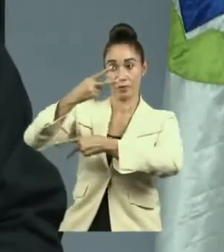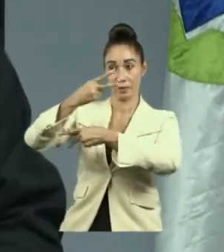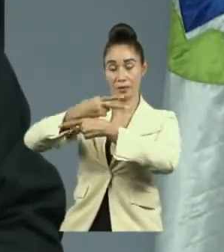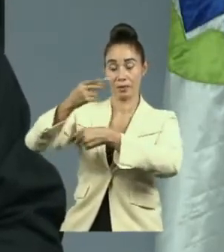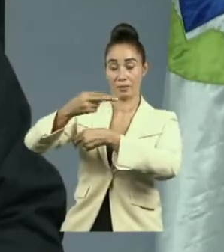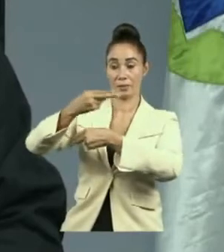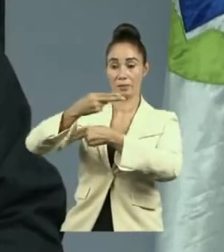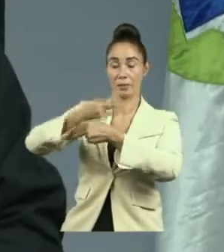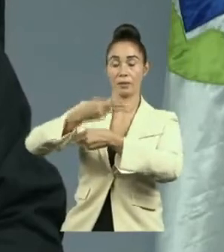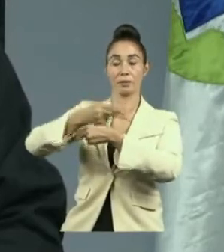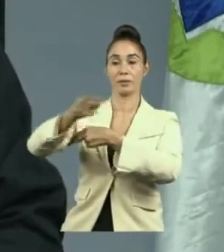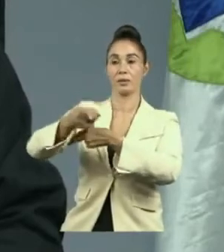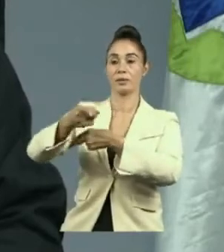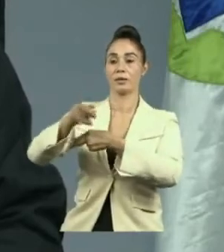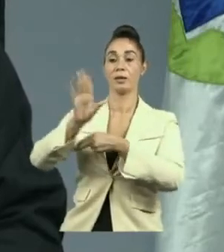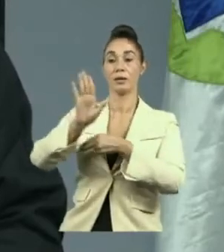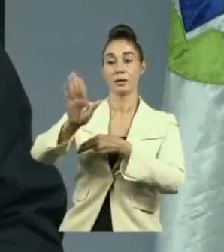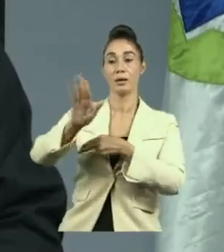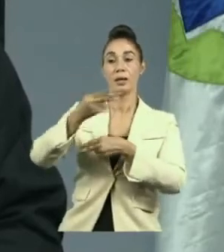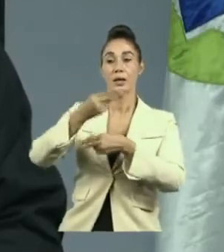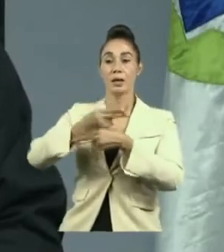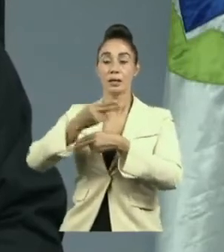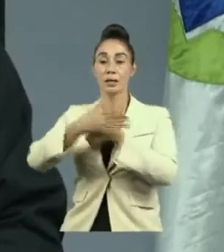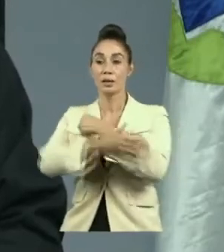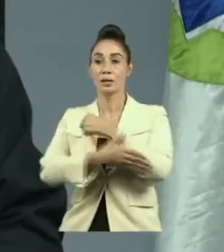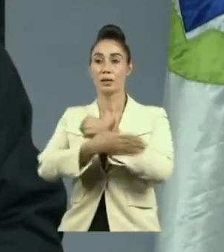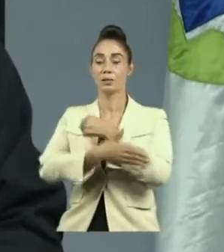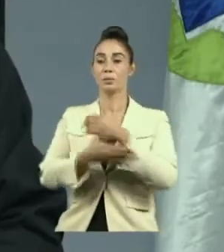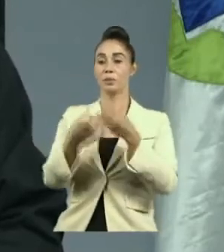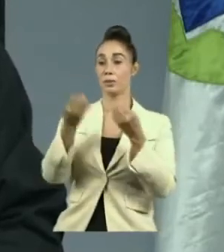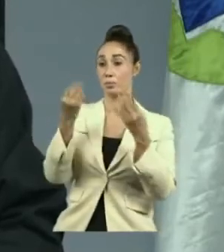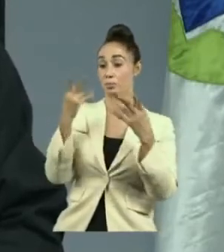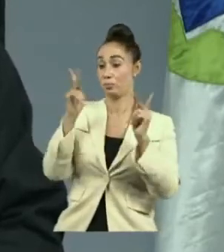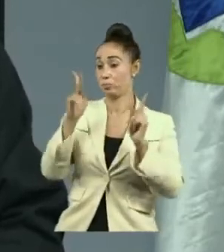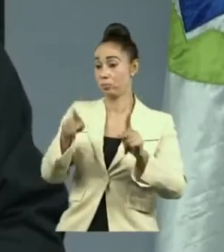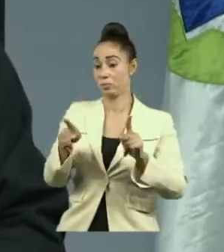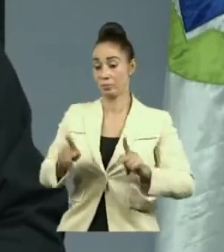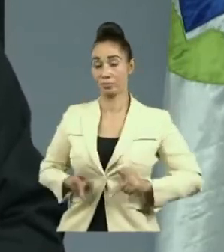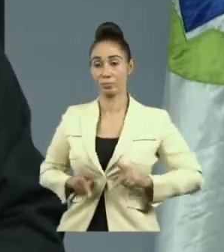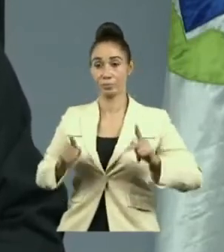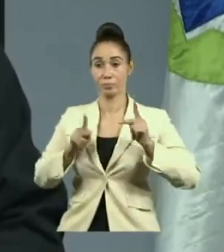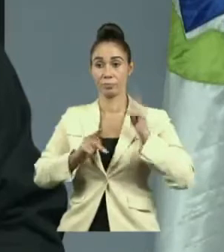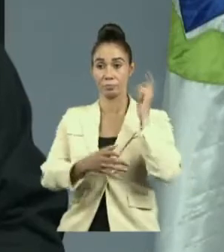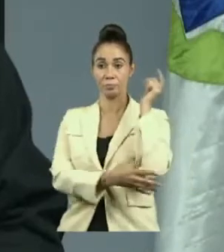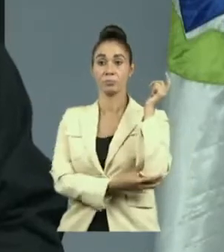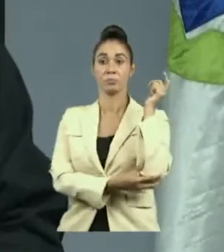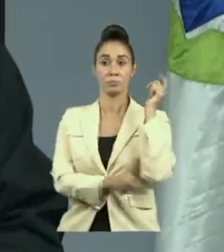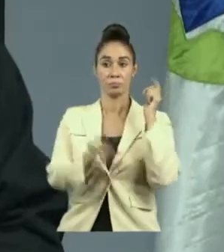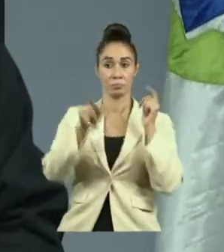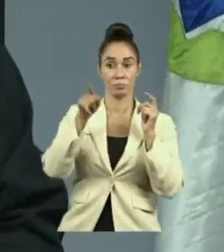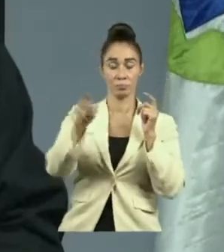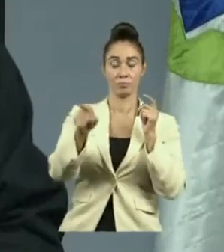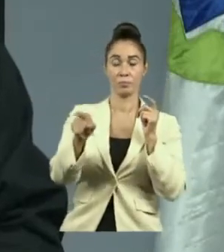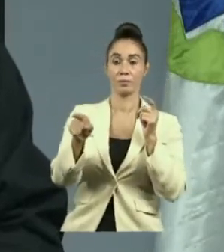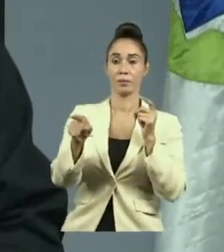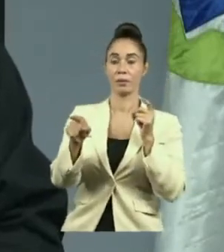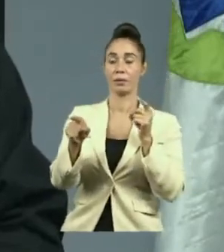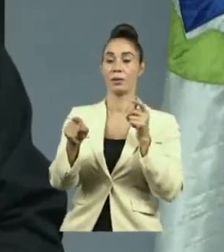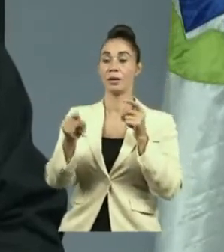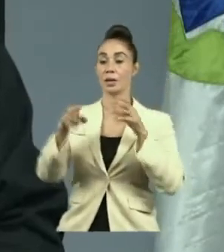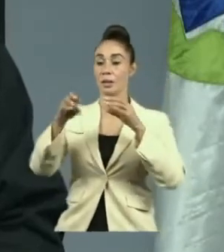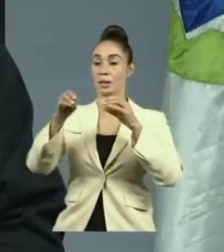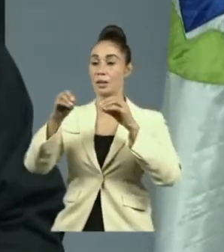vida un país que tiene mucha pobreza imagínense ustedes si con contracción del comercio